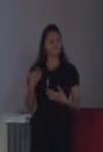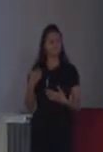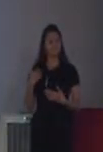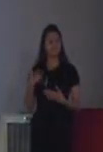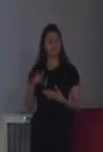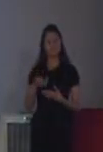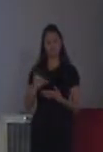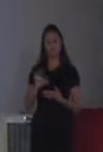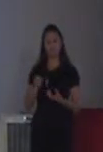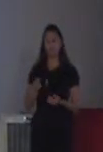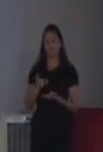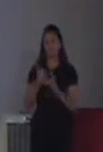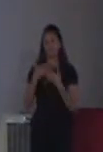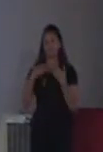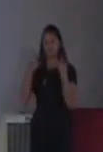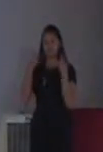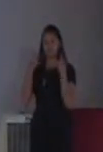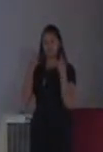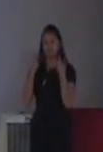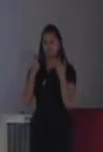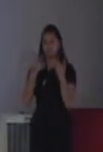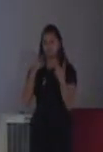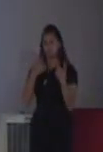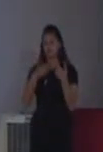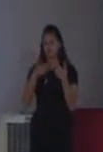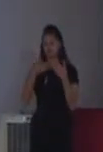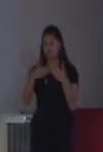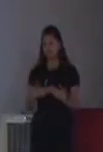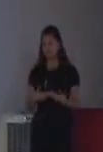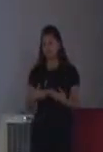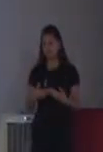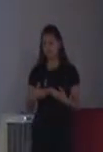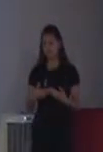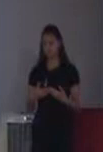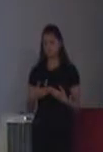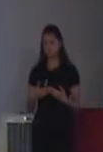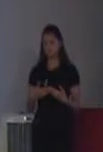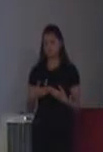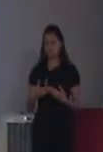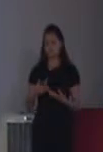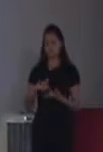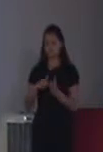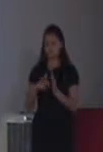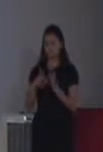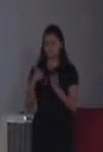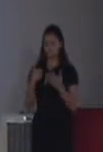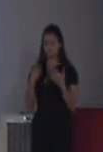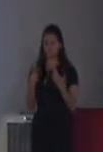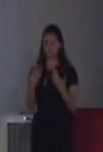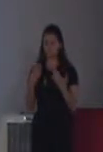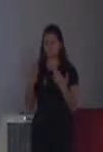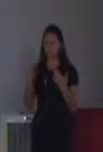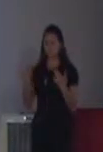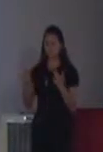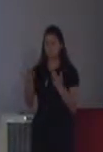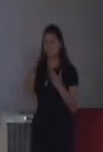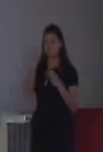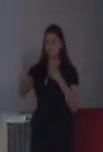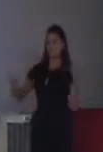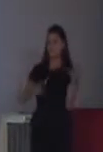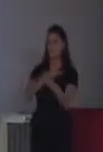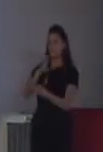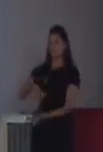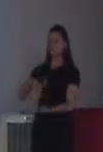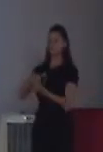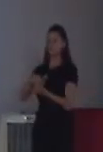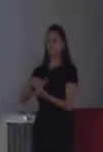me contribuyó a entender efectivamente que la discapacidad es una manera de posicionarse frente al mundo, es una manera, digamos, de